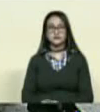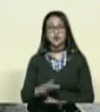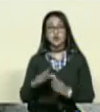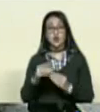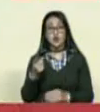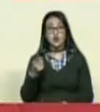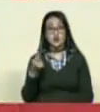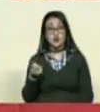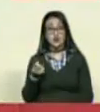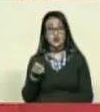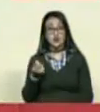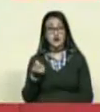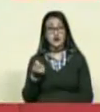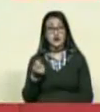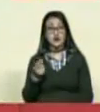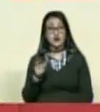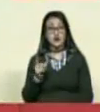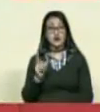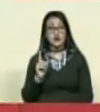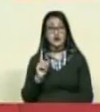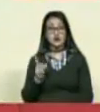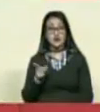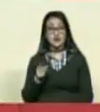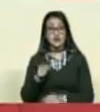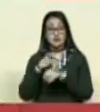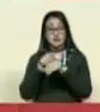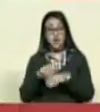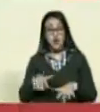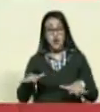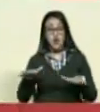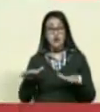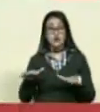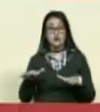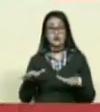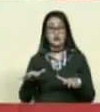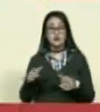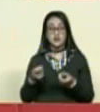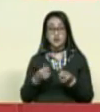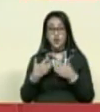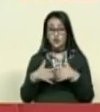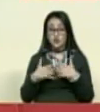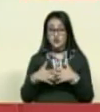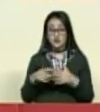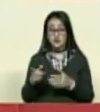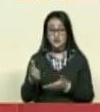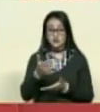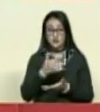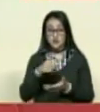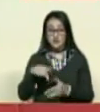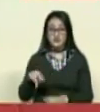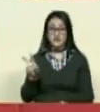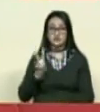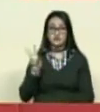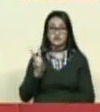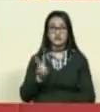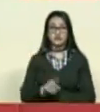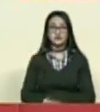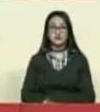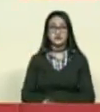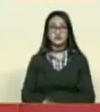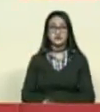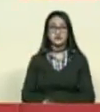dinerito, compadre, tiene que ir a la recuperación productiva de nuestra patria.